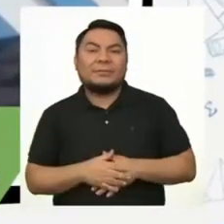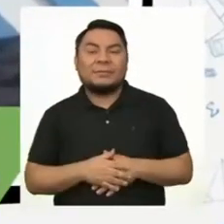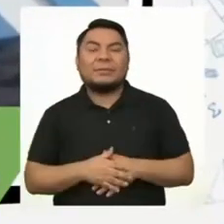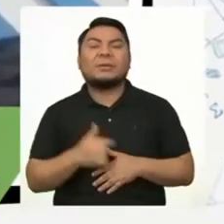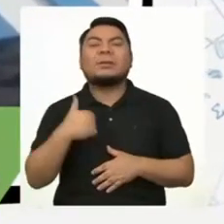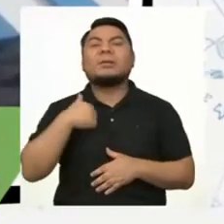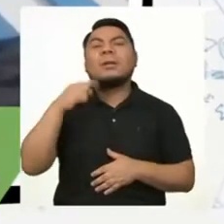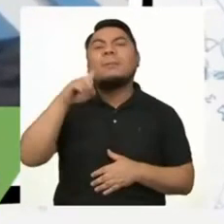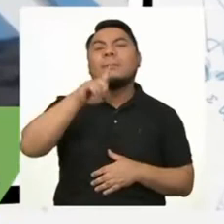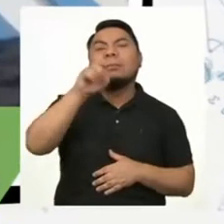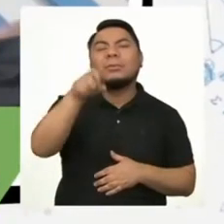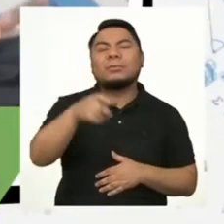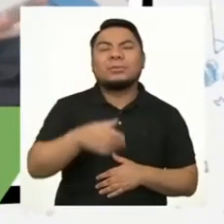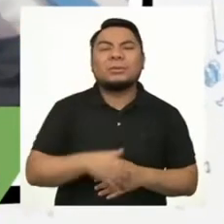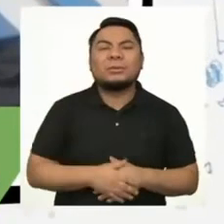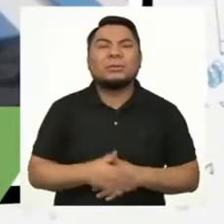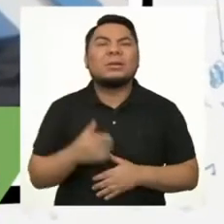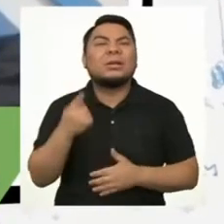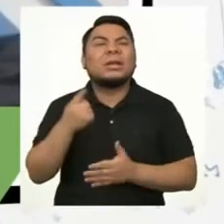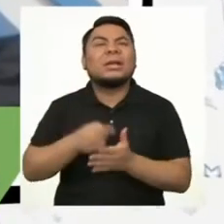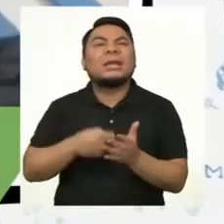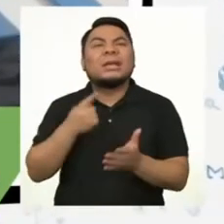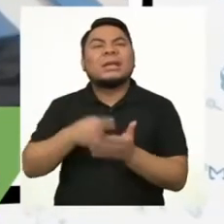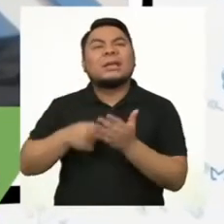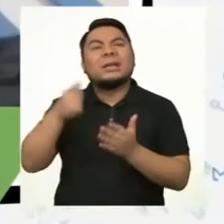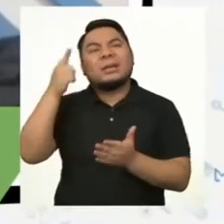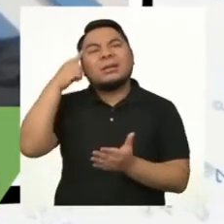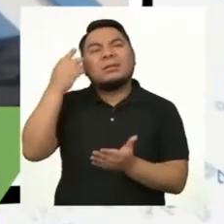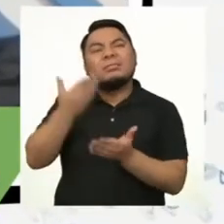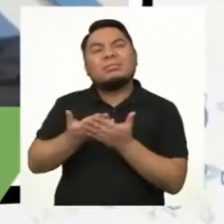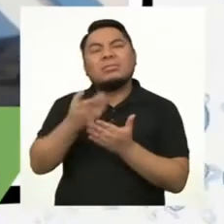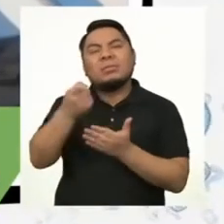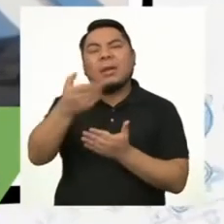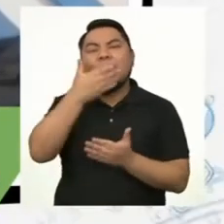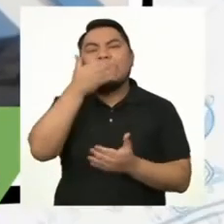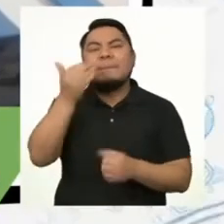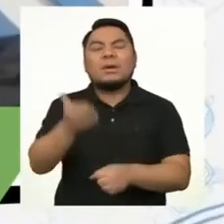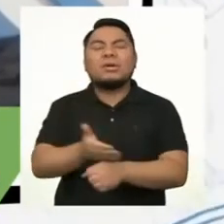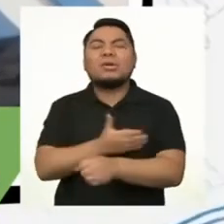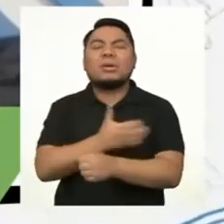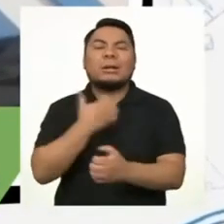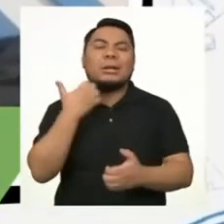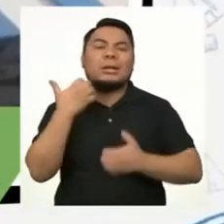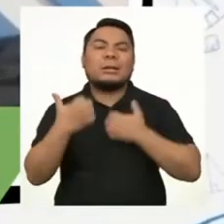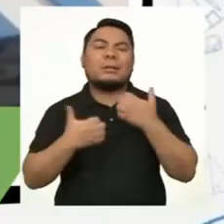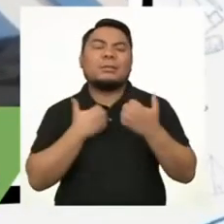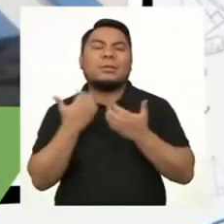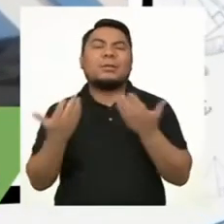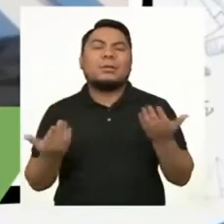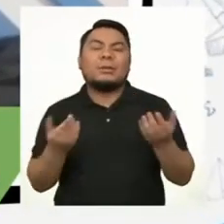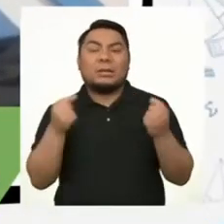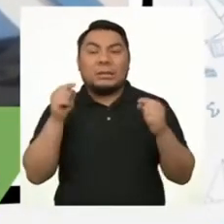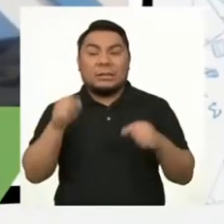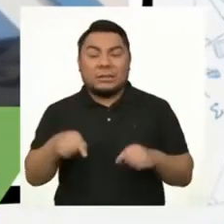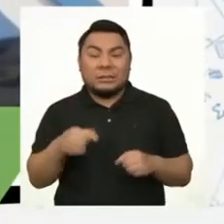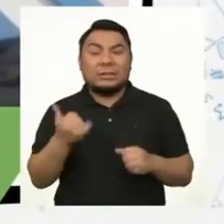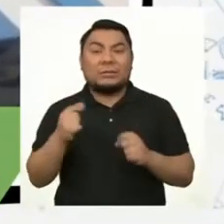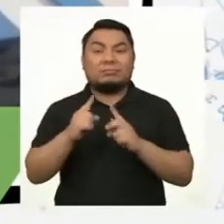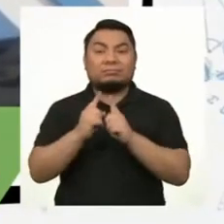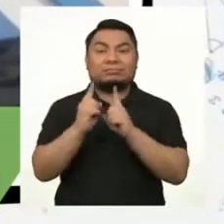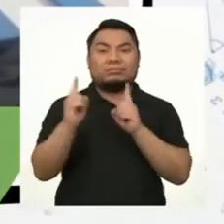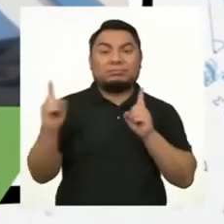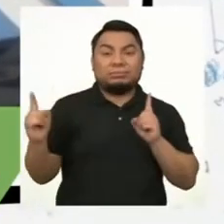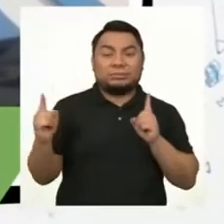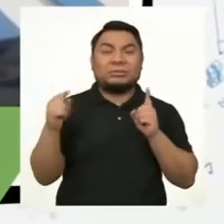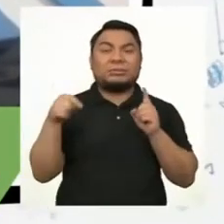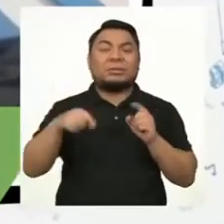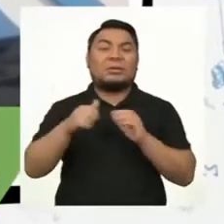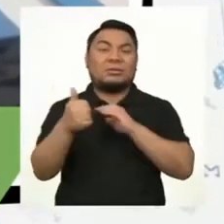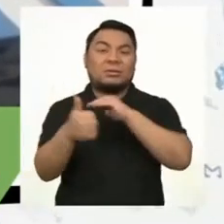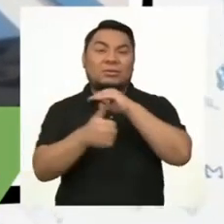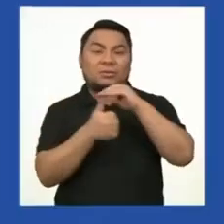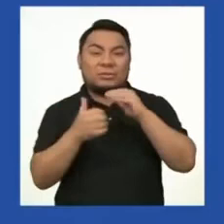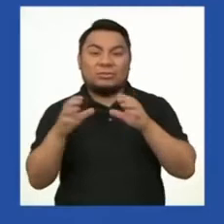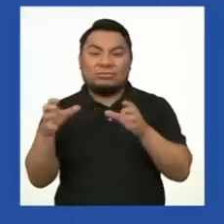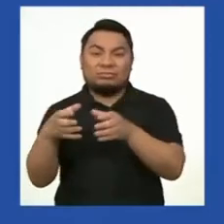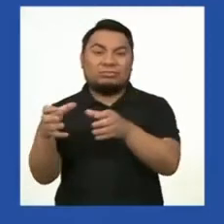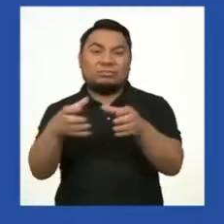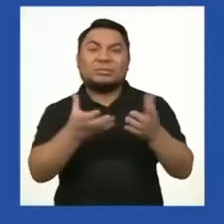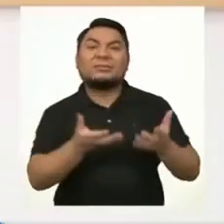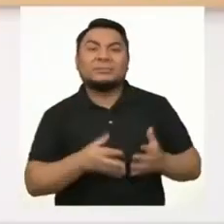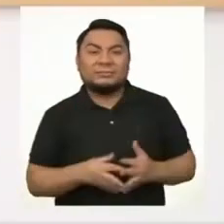Mi pregunta es, ¿qué propuestas conocen para mejorar nuestras emociones durante este aislamiento y cuarentena